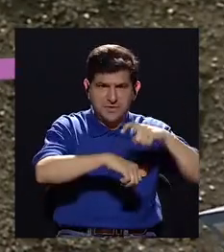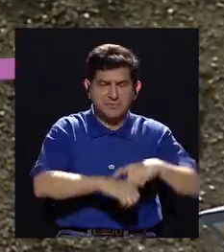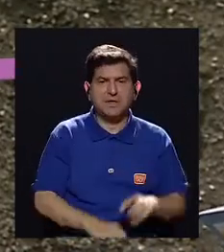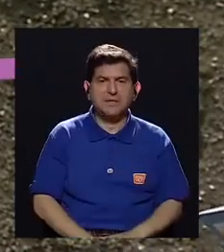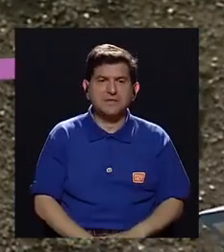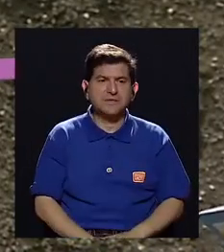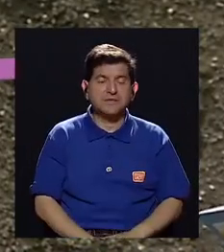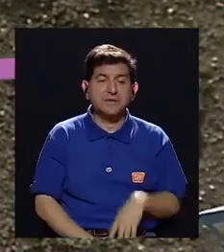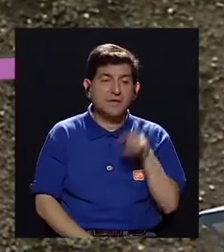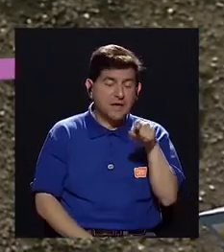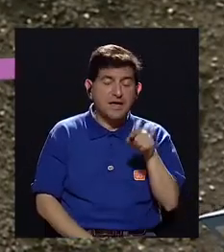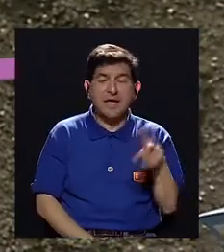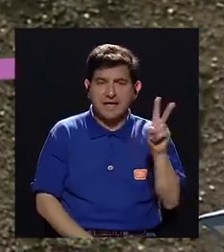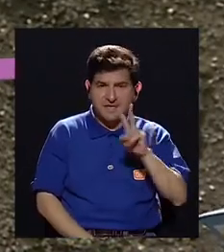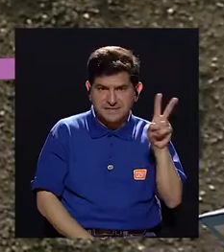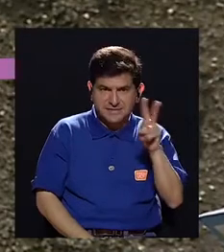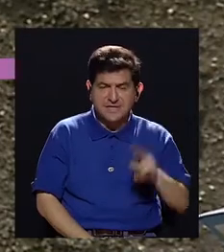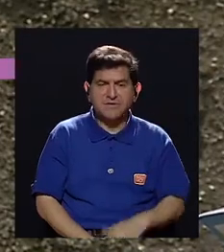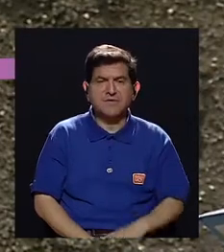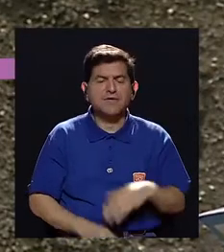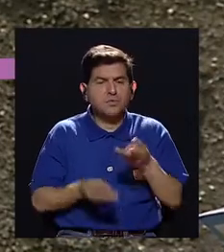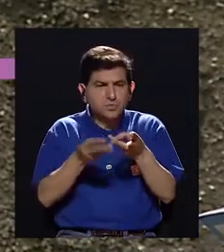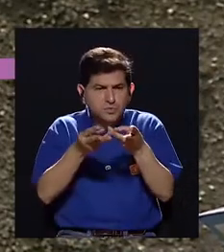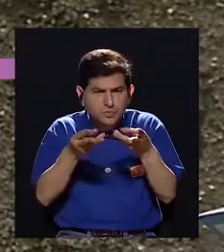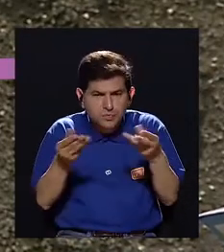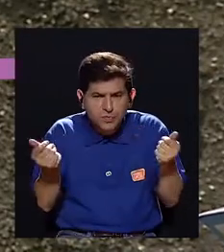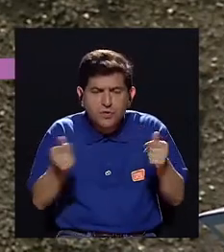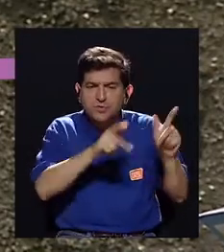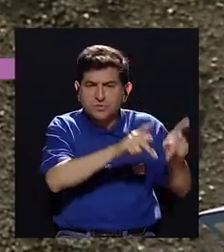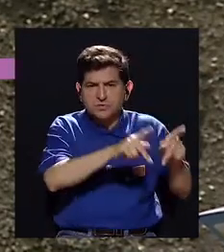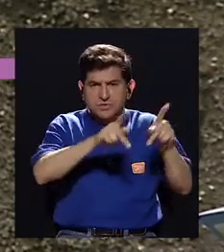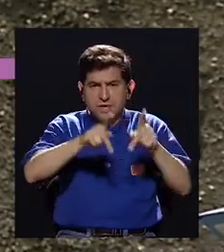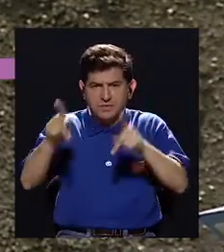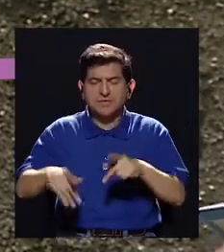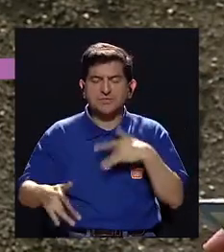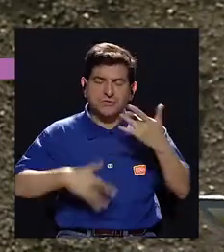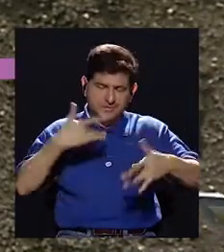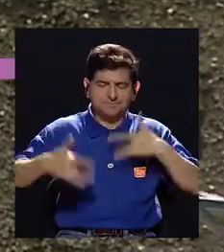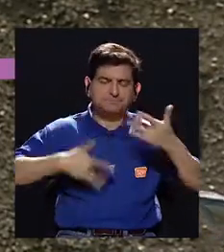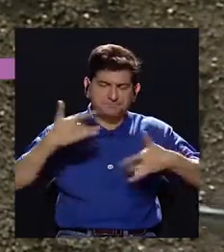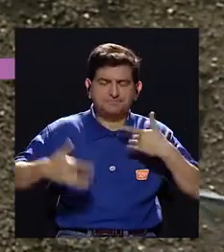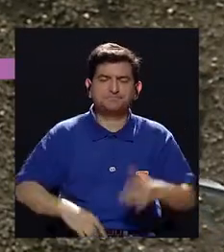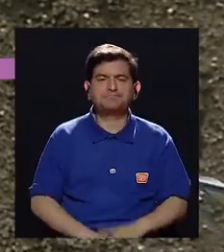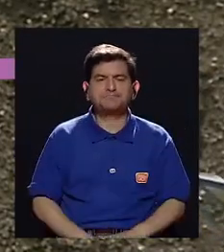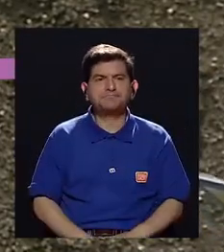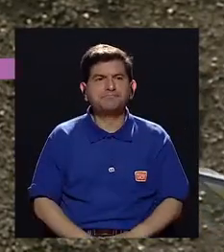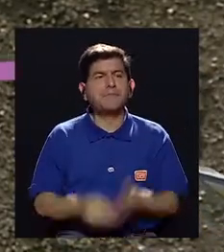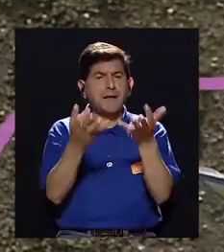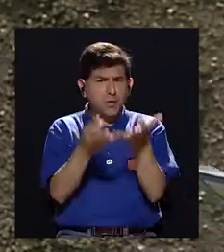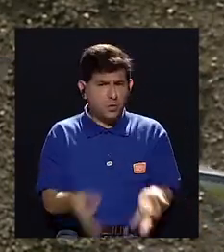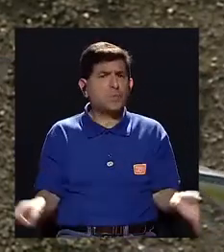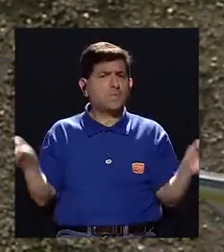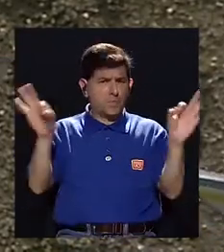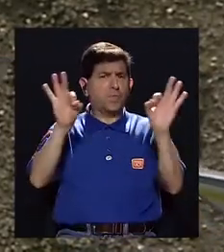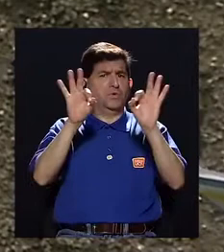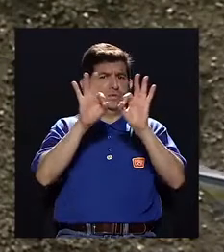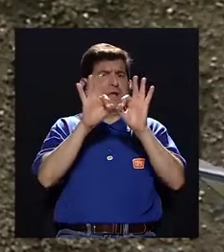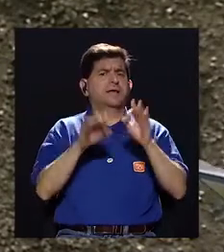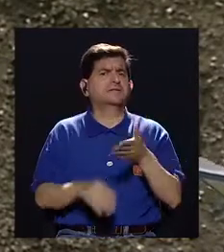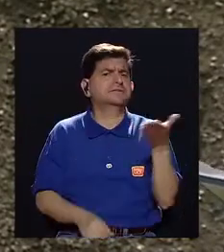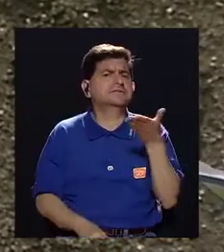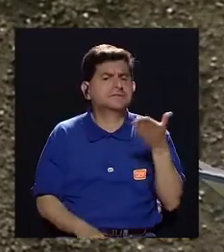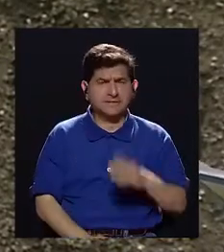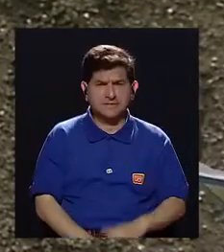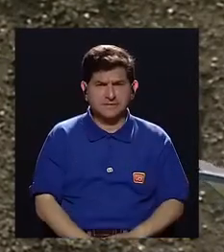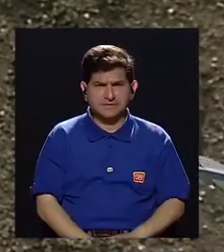llama el virus sincicial respiratorio, que viene a desencadenar en muchos pacientes síntomas. Aquí tal vez lo que es importante también